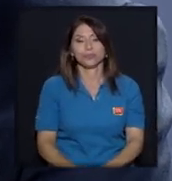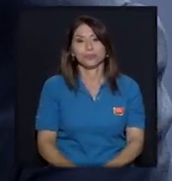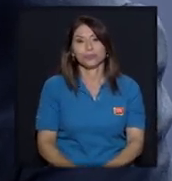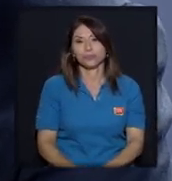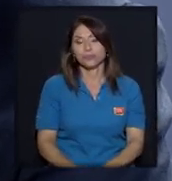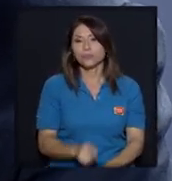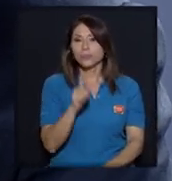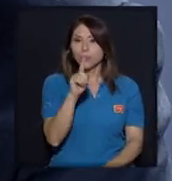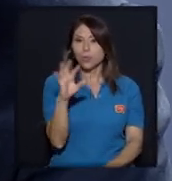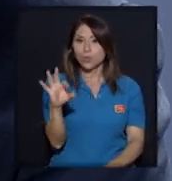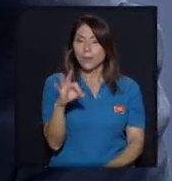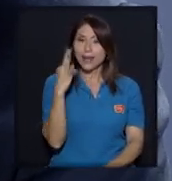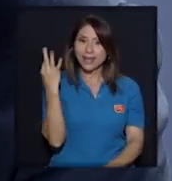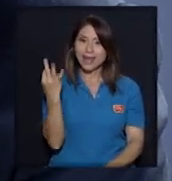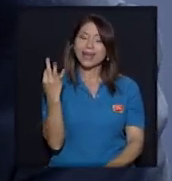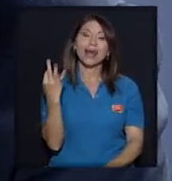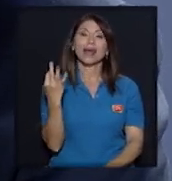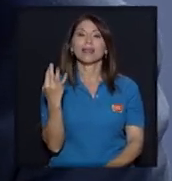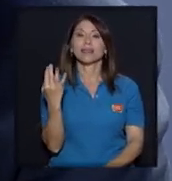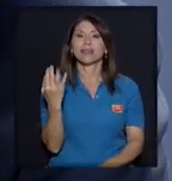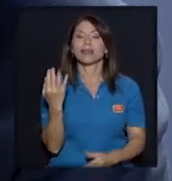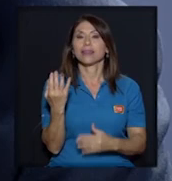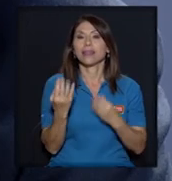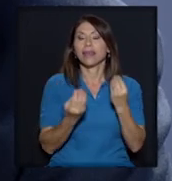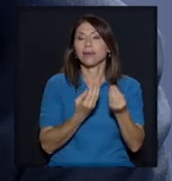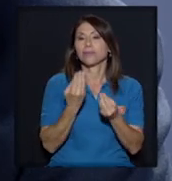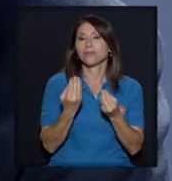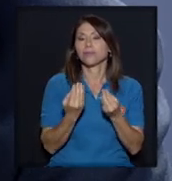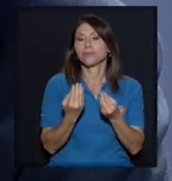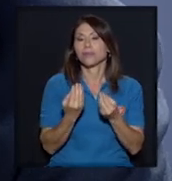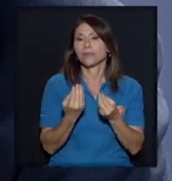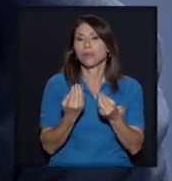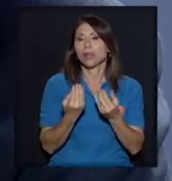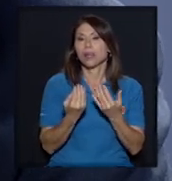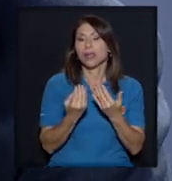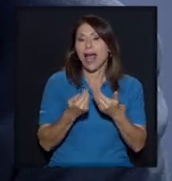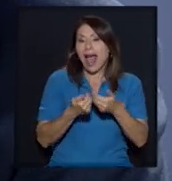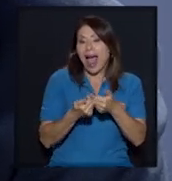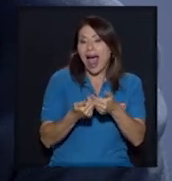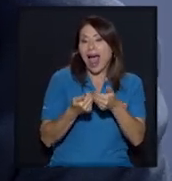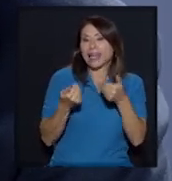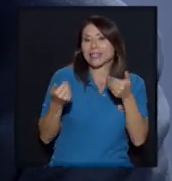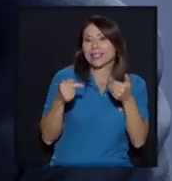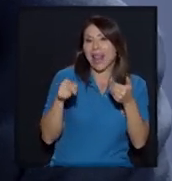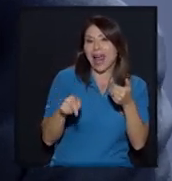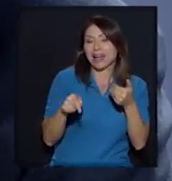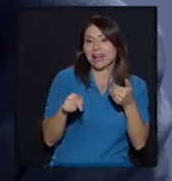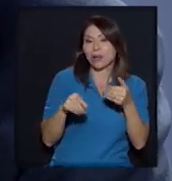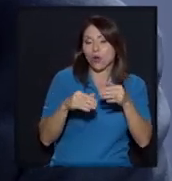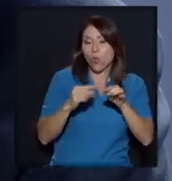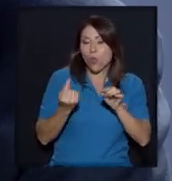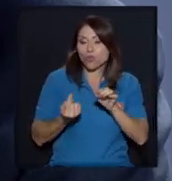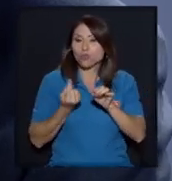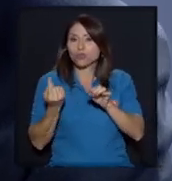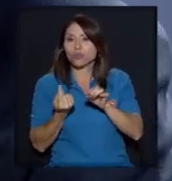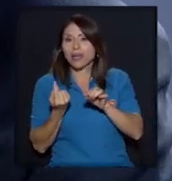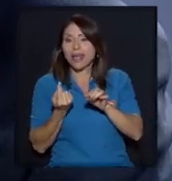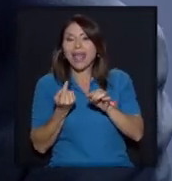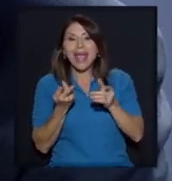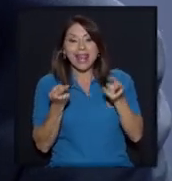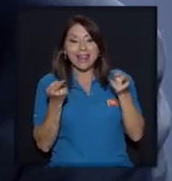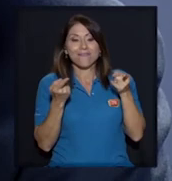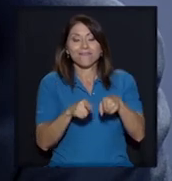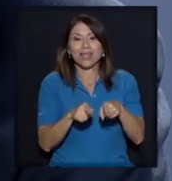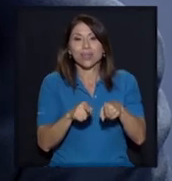una manera de aislar el efecto de la variación de los precios en la evolución de